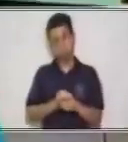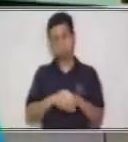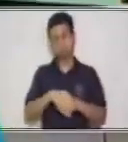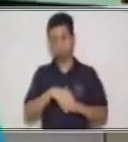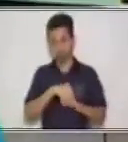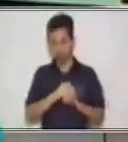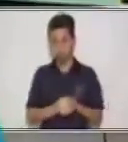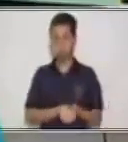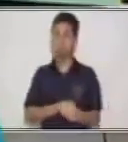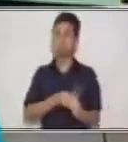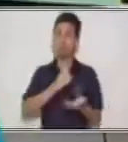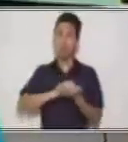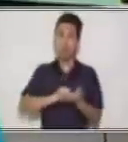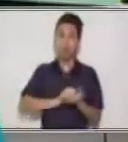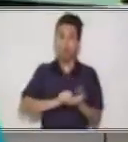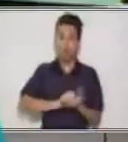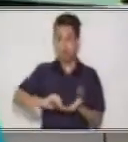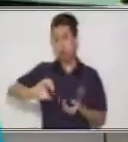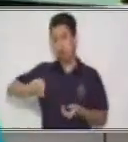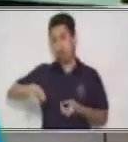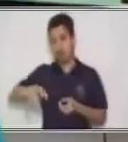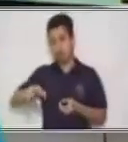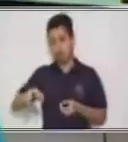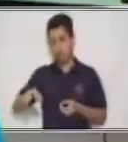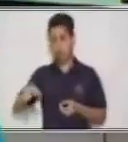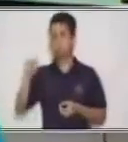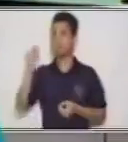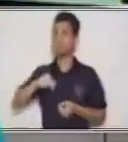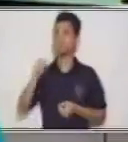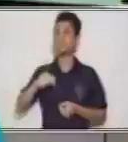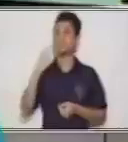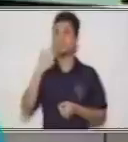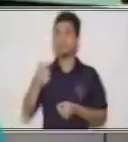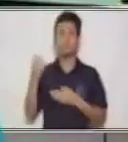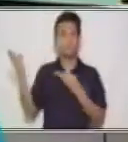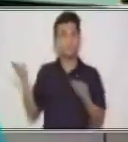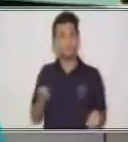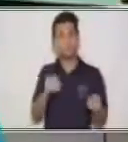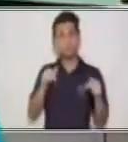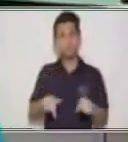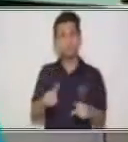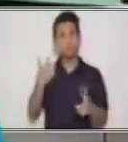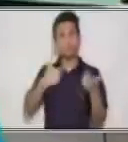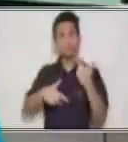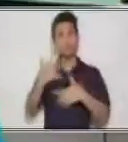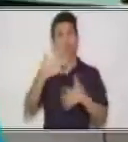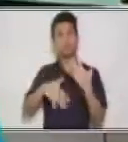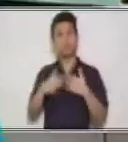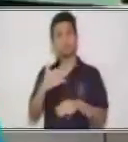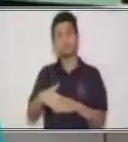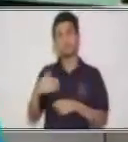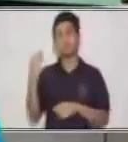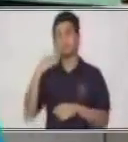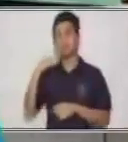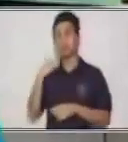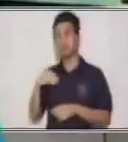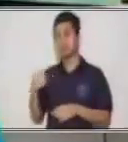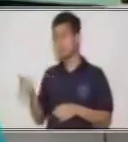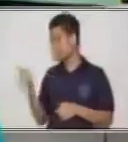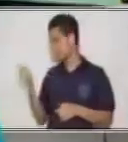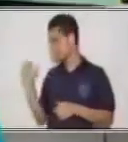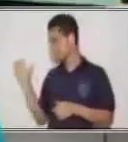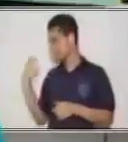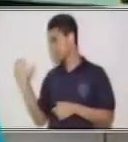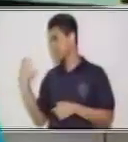constantemente con agua y jabón. En esta oportunidad le doy la bienvenida en el lenguaje de señas a Mauricio.